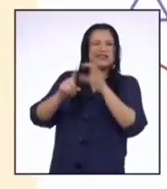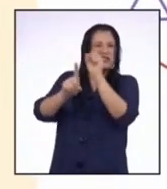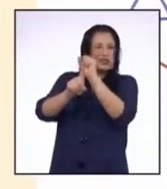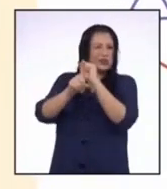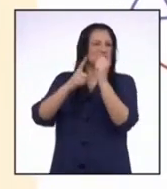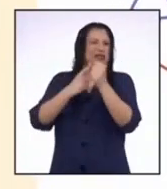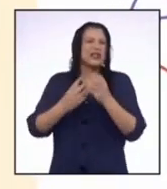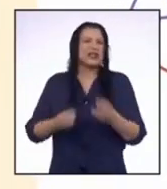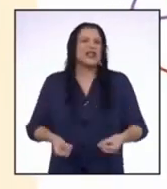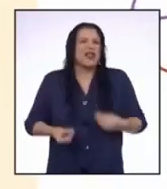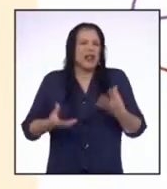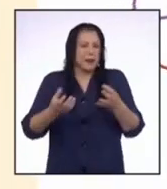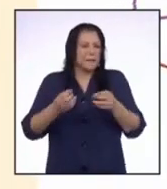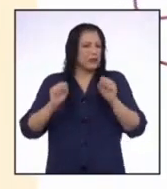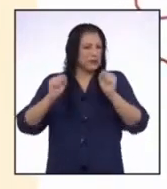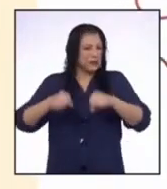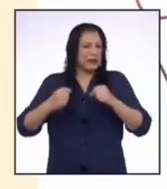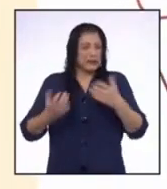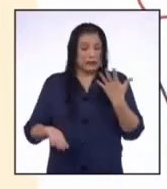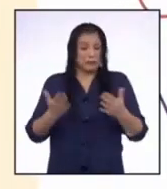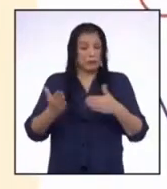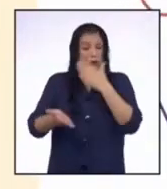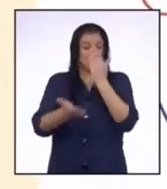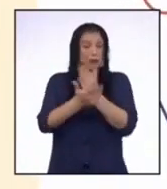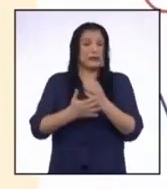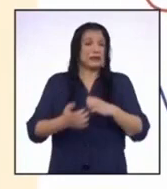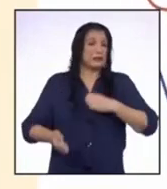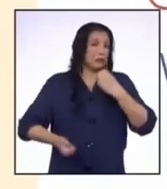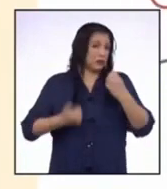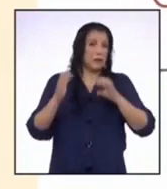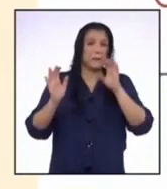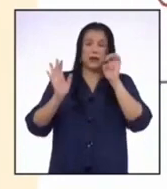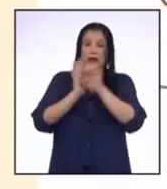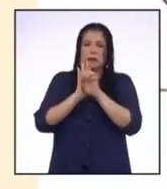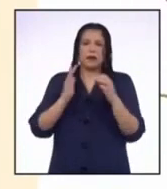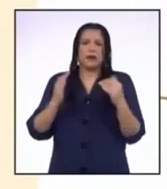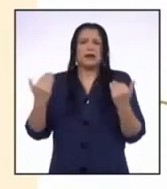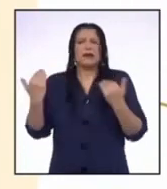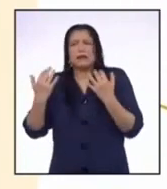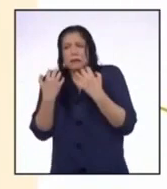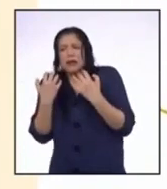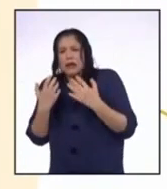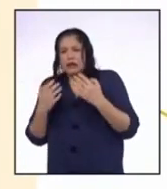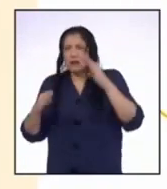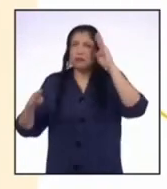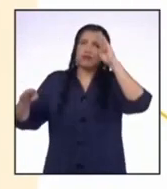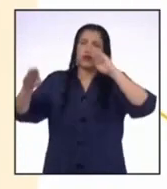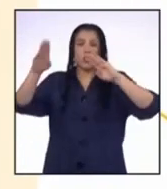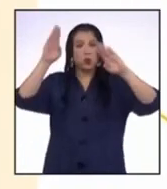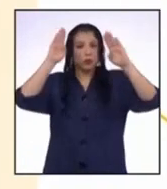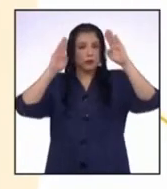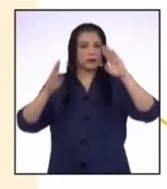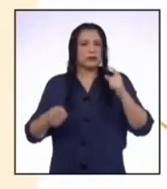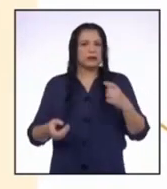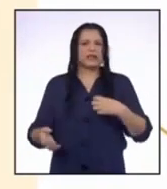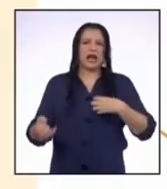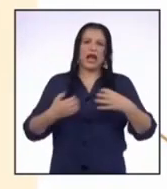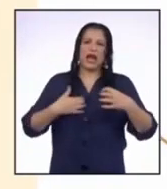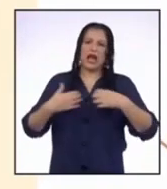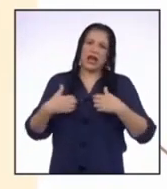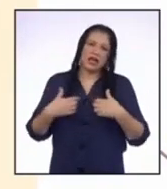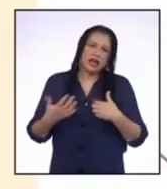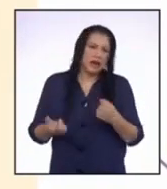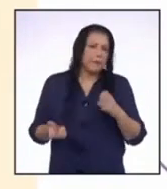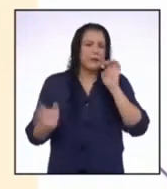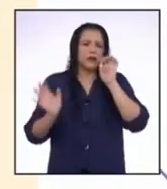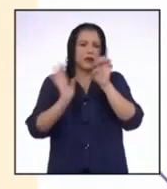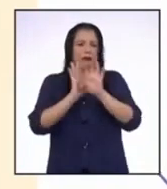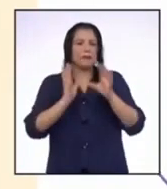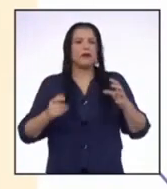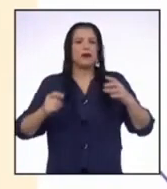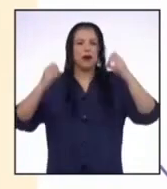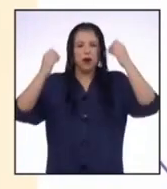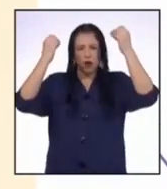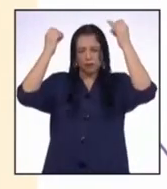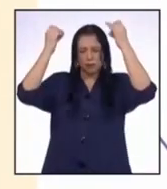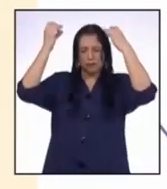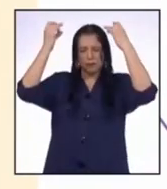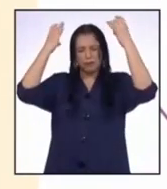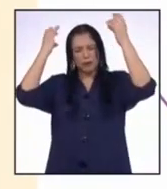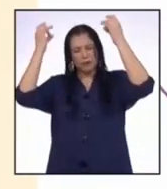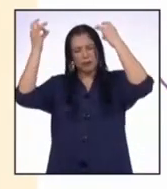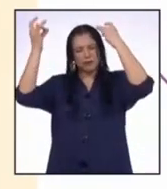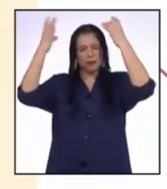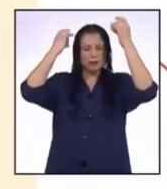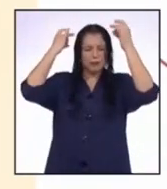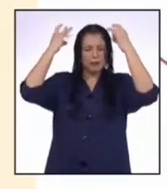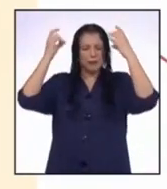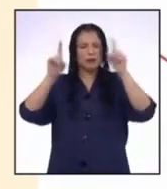probabilidad de presentar problemas emocionales, por ejemplo, miedos y preocupaciones, y quejas somáticas, por ejemplo, dolor de cabeza